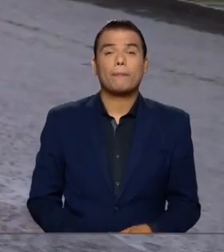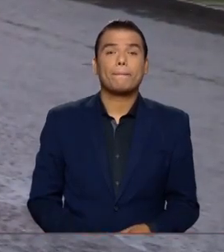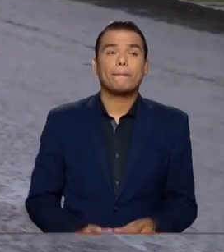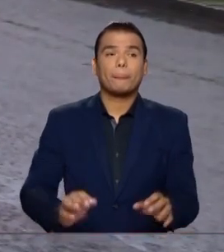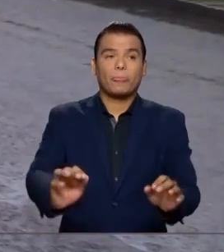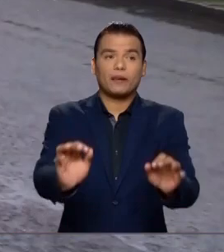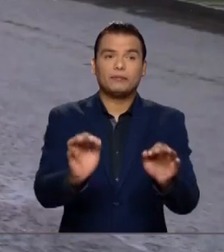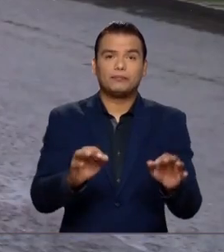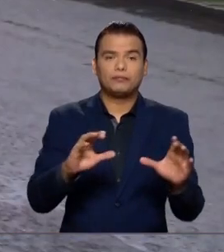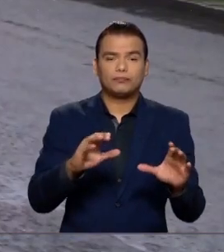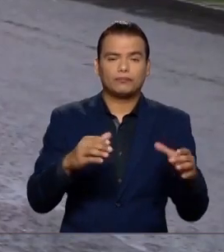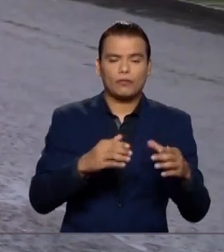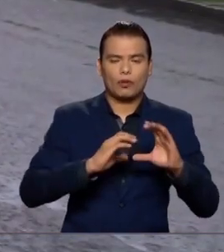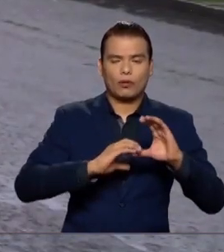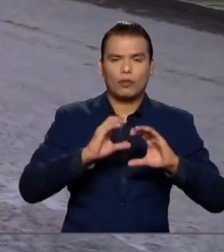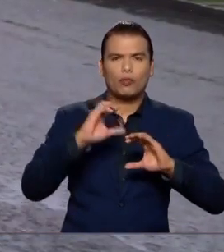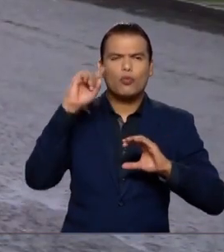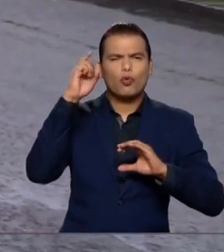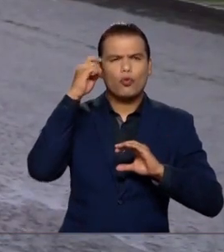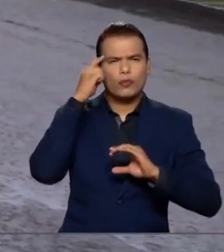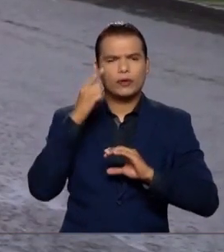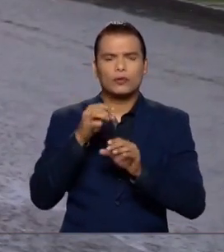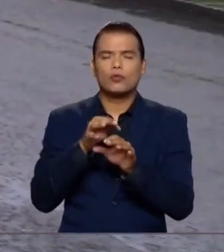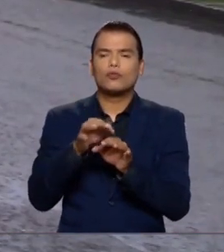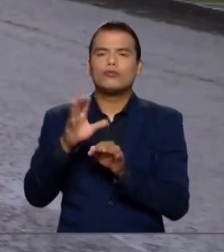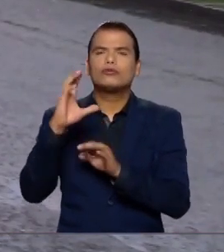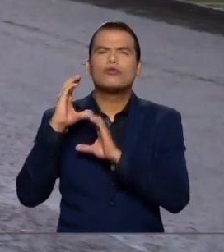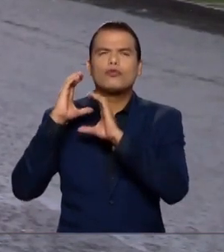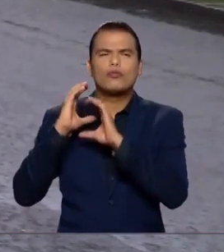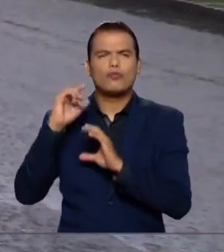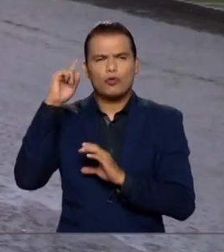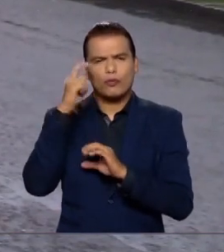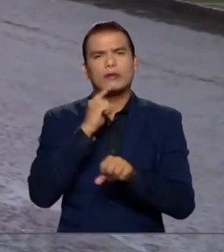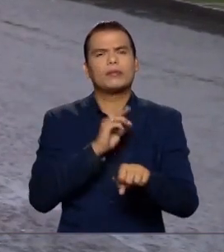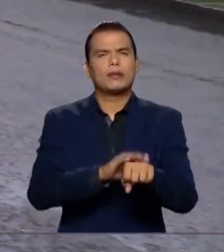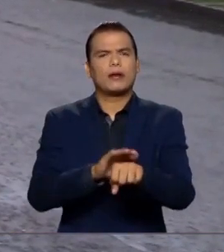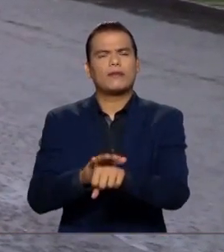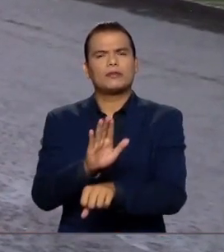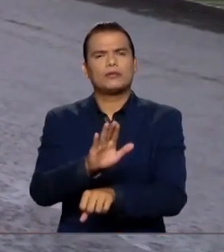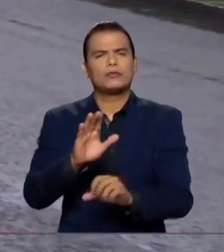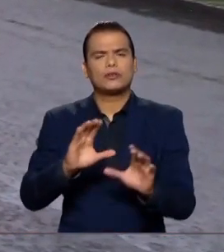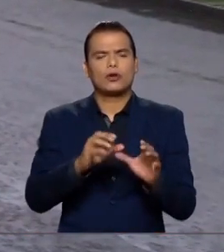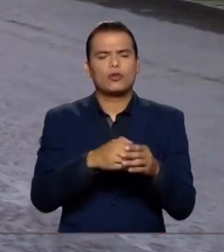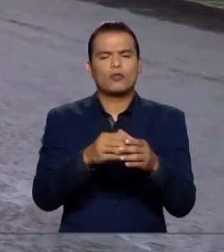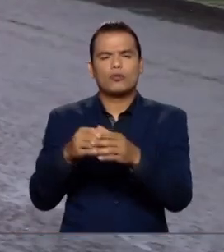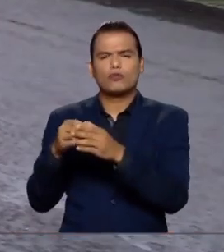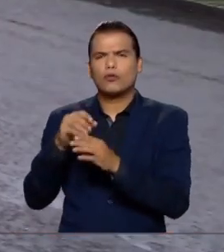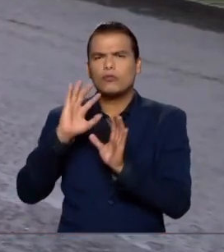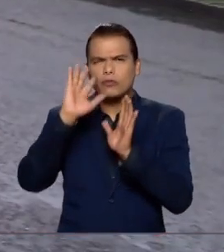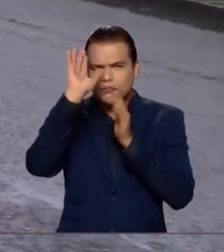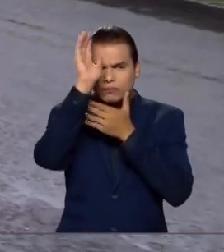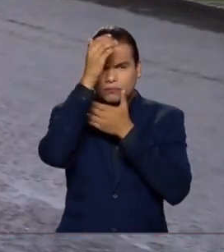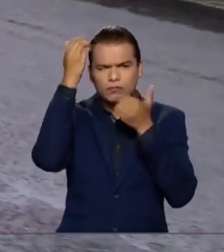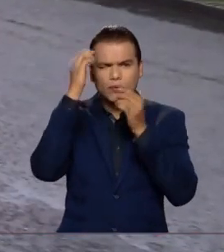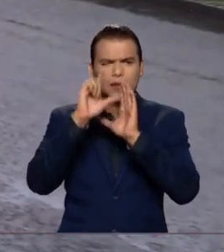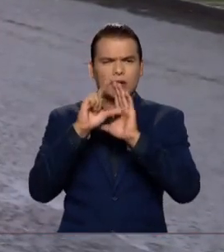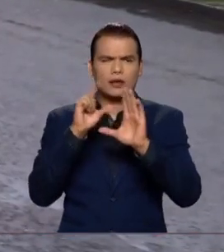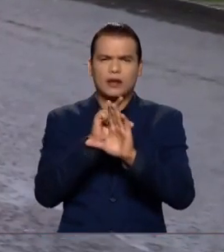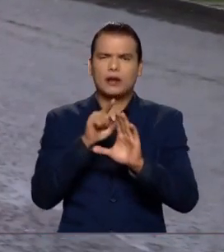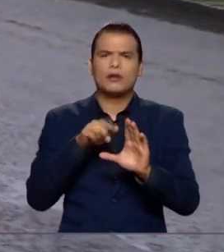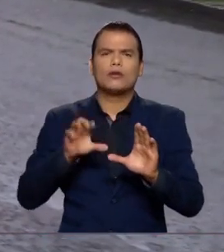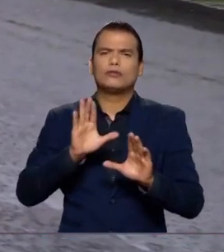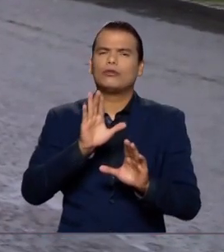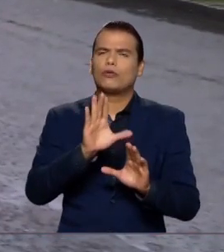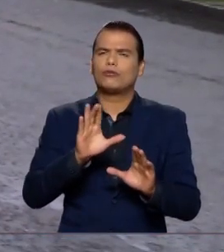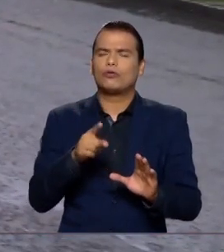los gobiernos departamental y municipal hicieron un llamado para que cese el accionar de los grupos armados, cuyas acciones ya dejan 2 policías